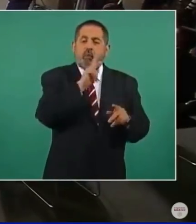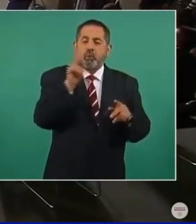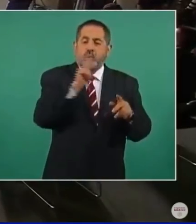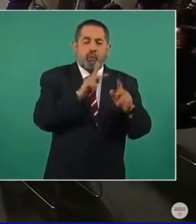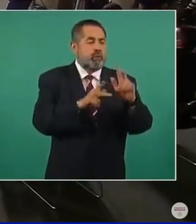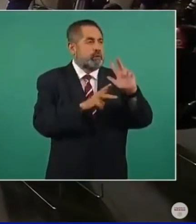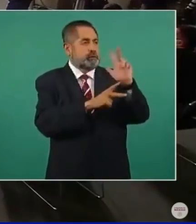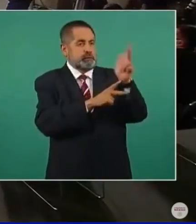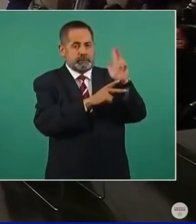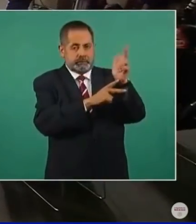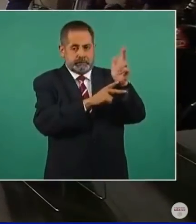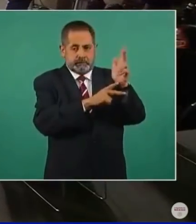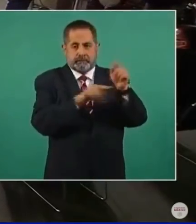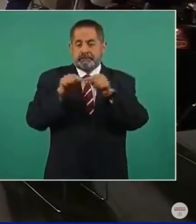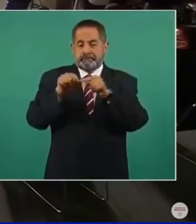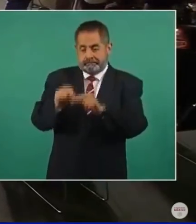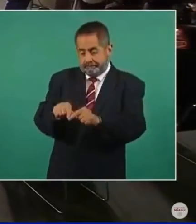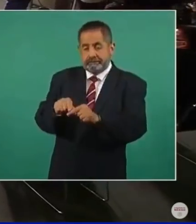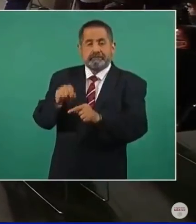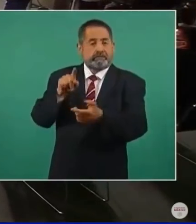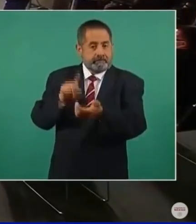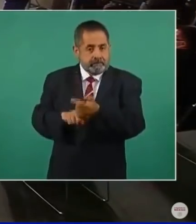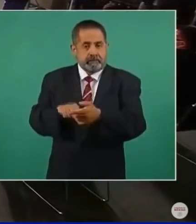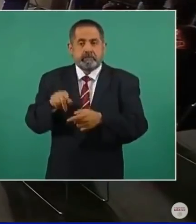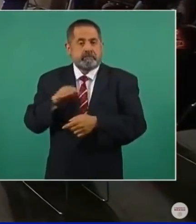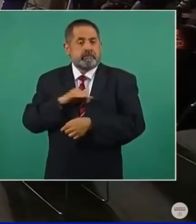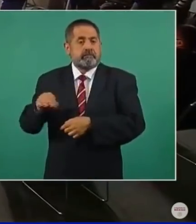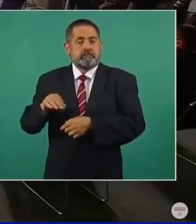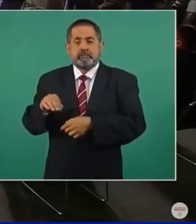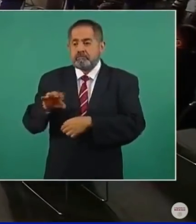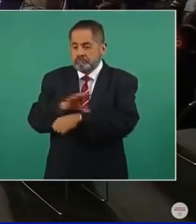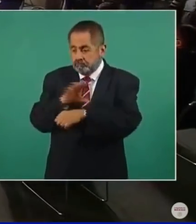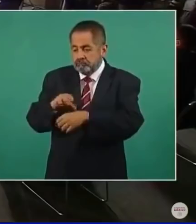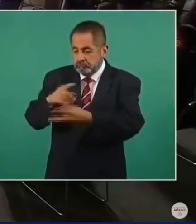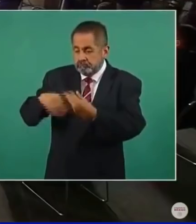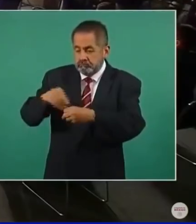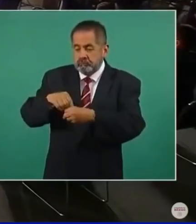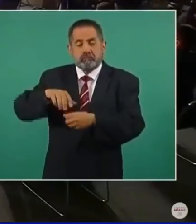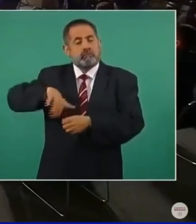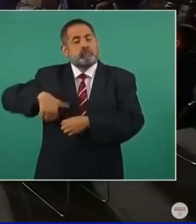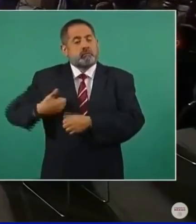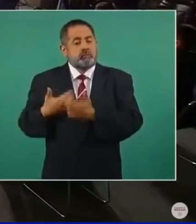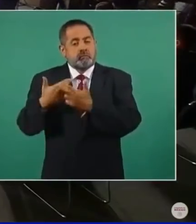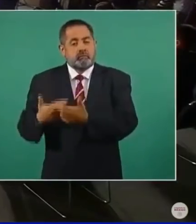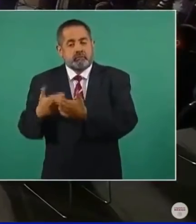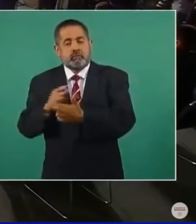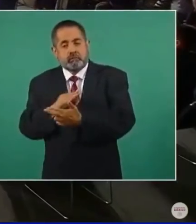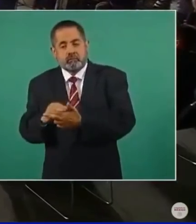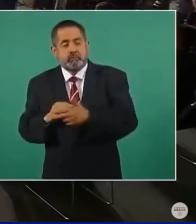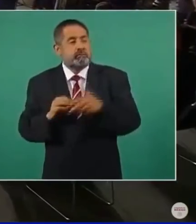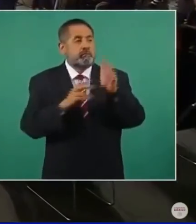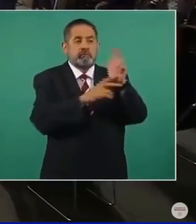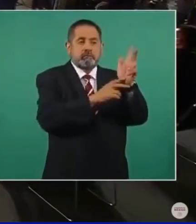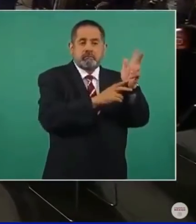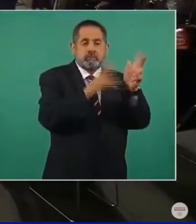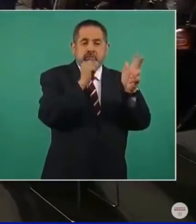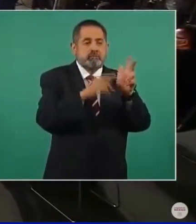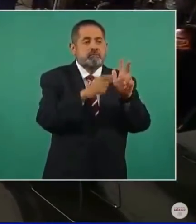sí pueden almacenar energía, las pueden guardar, y las eólicas no, tienen que